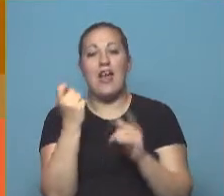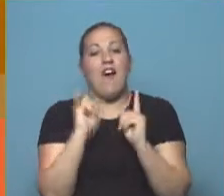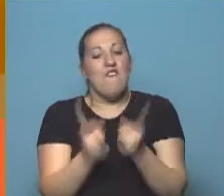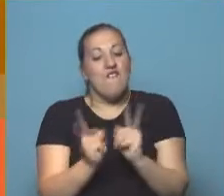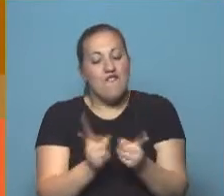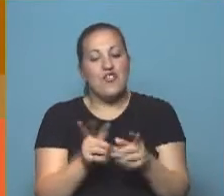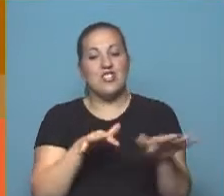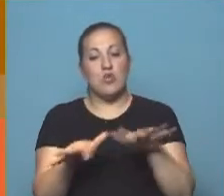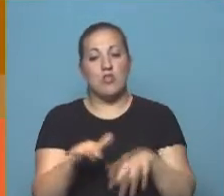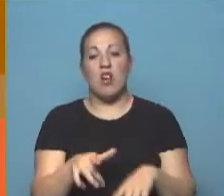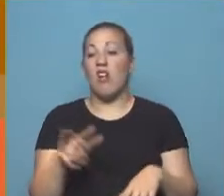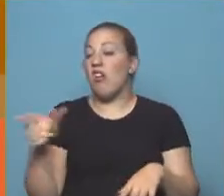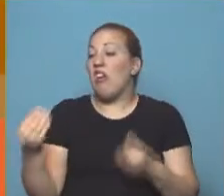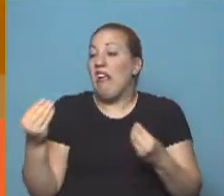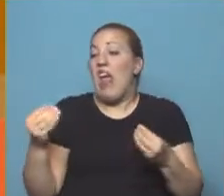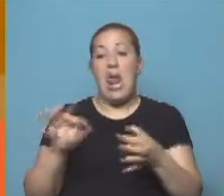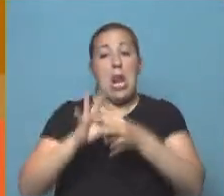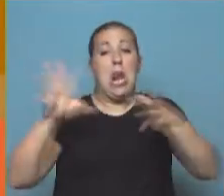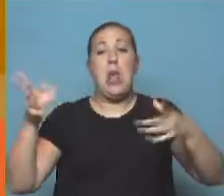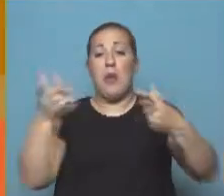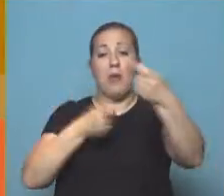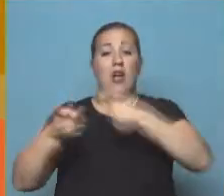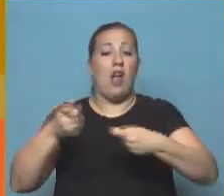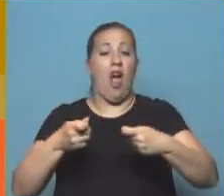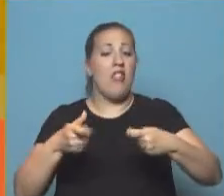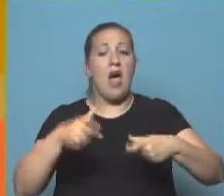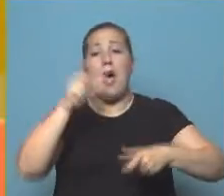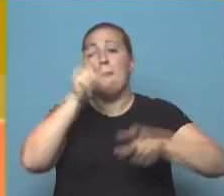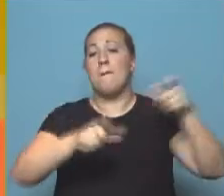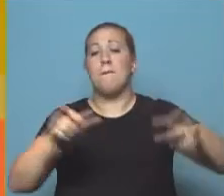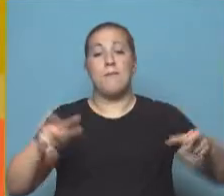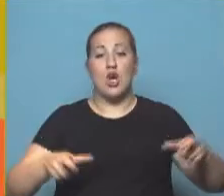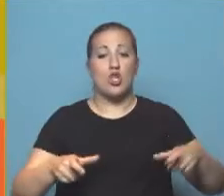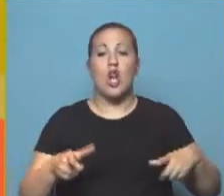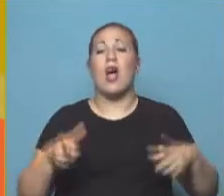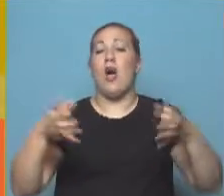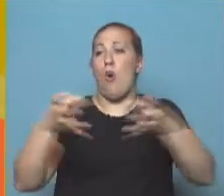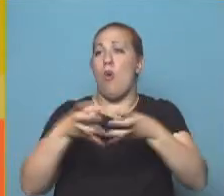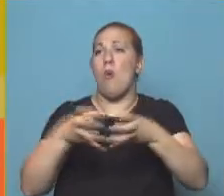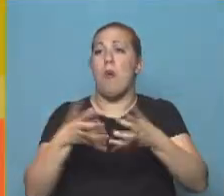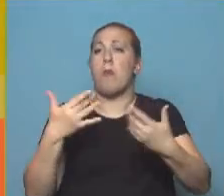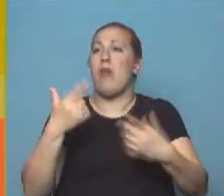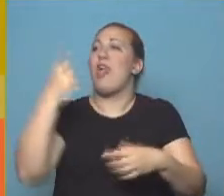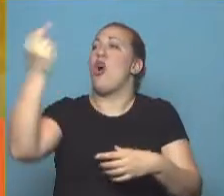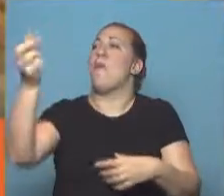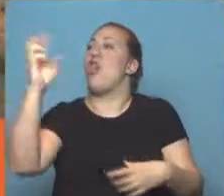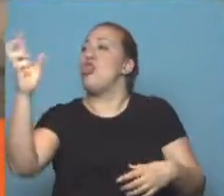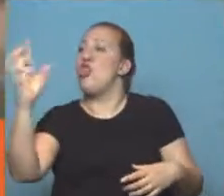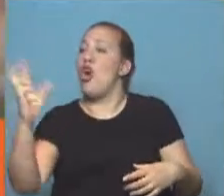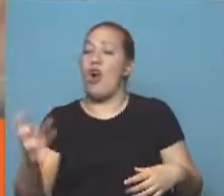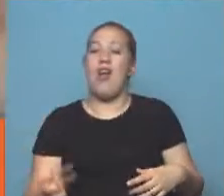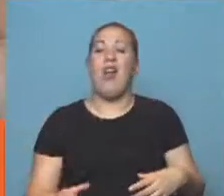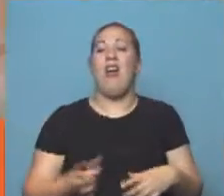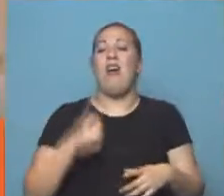situación. Estos tipos, ¿qué fue lo que hicieron? Liberaron el mercado, permitieron que la gente pueda salir a... las corporaciones puedan salir a comprar dólares, que los grandes